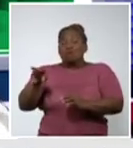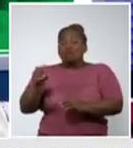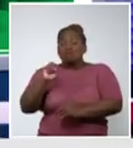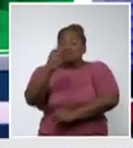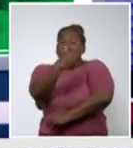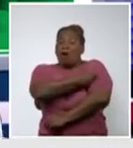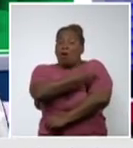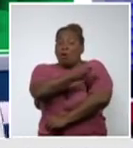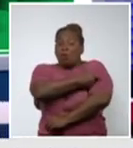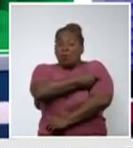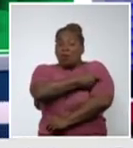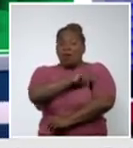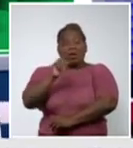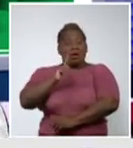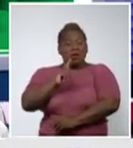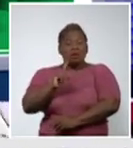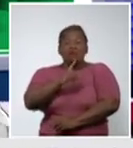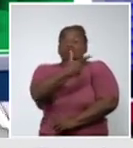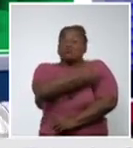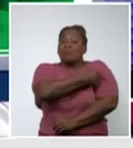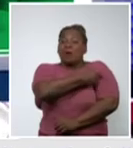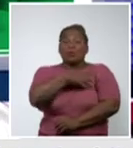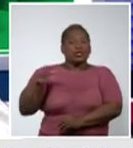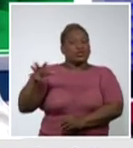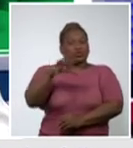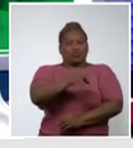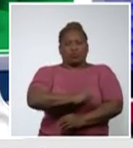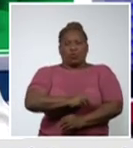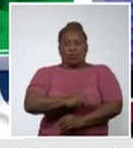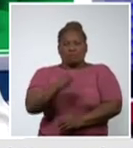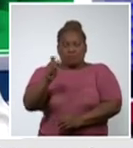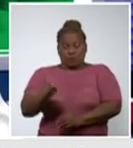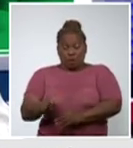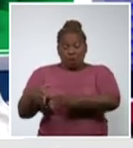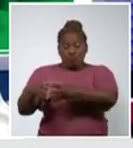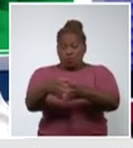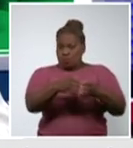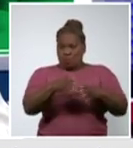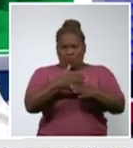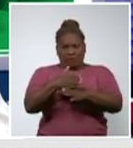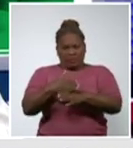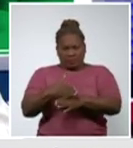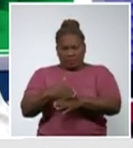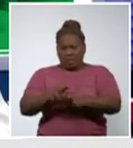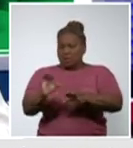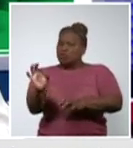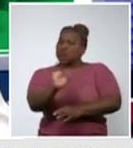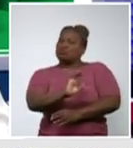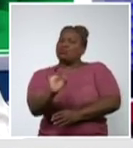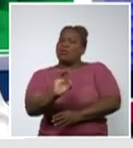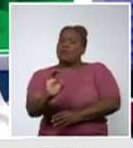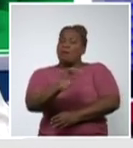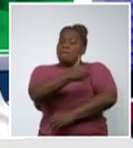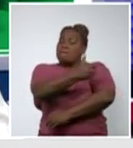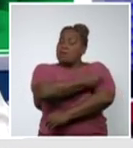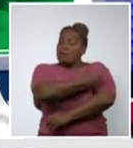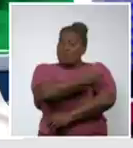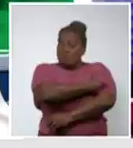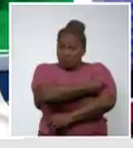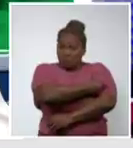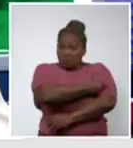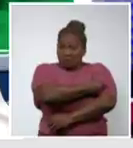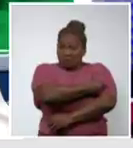se vacunen todas las personas de todos los grupos de edad. Por eso, todavía con las vacunas, con los